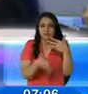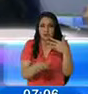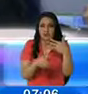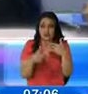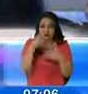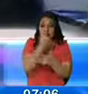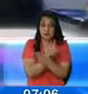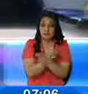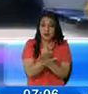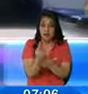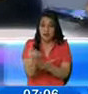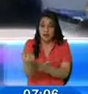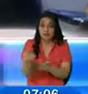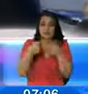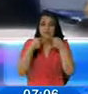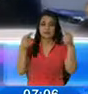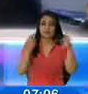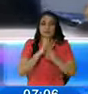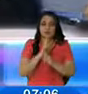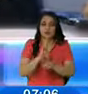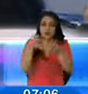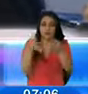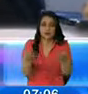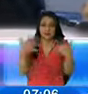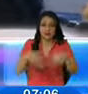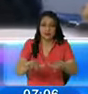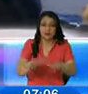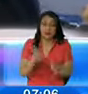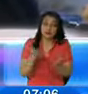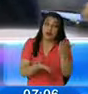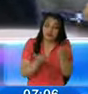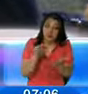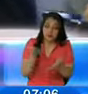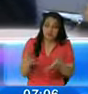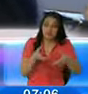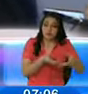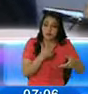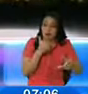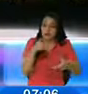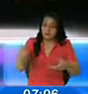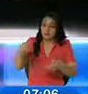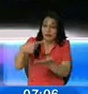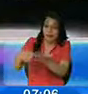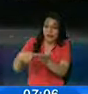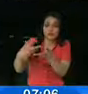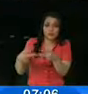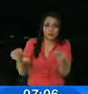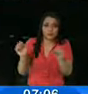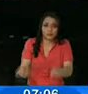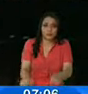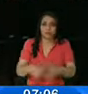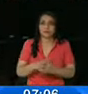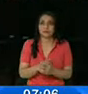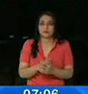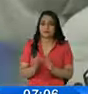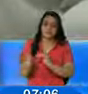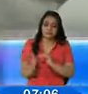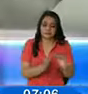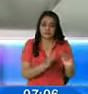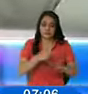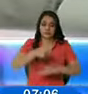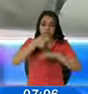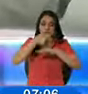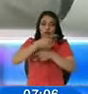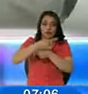en esta semana podríamos proclamar los resultados oficiales en caso de claro el pleno resuelve en otro tema desde el máximo organismo electoral se